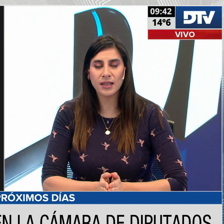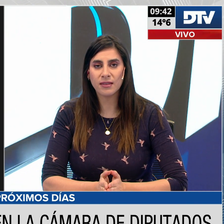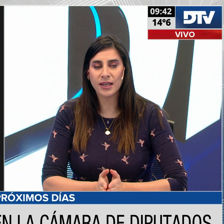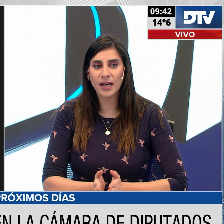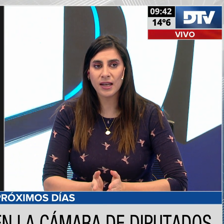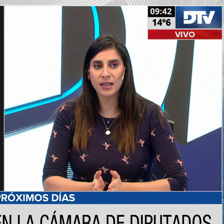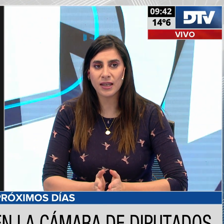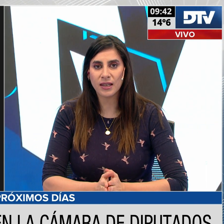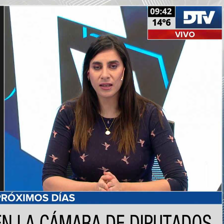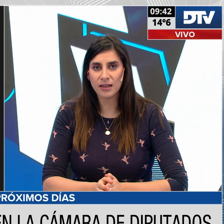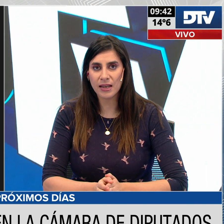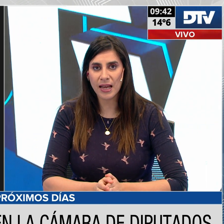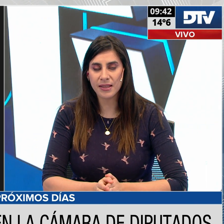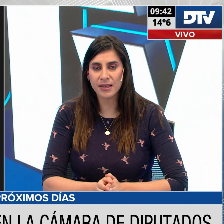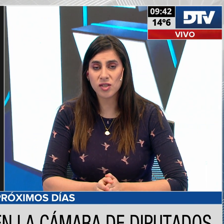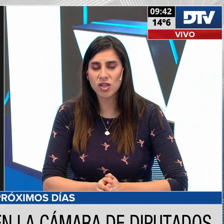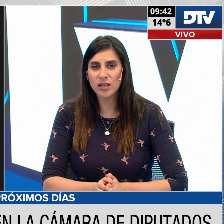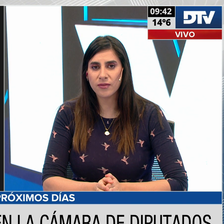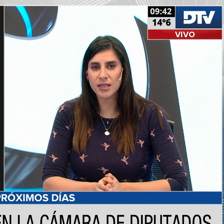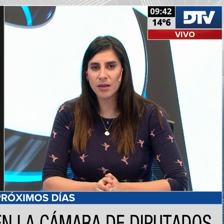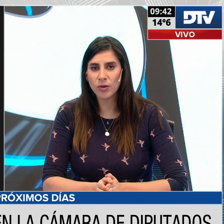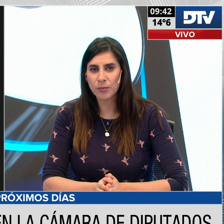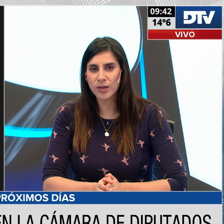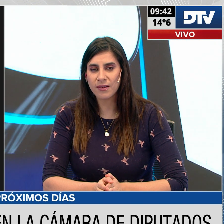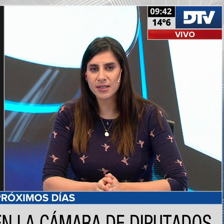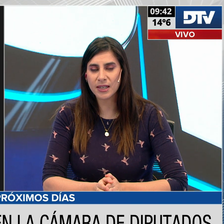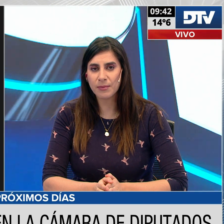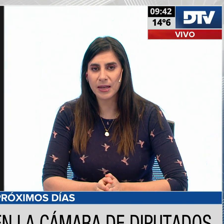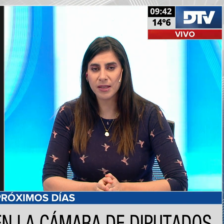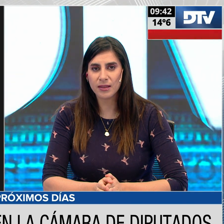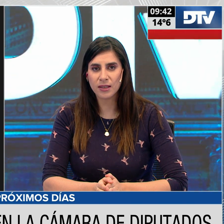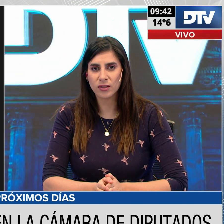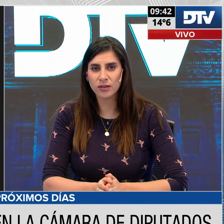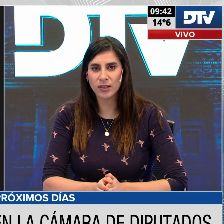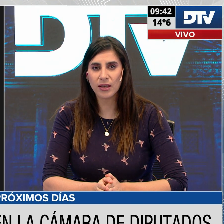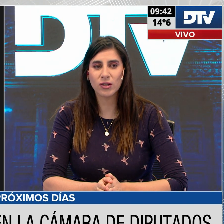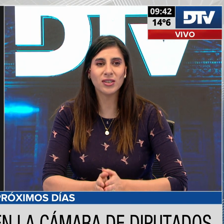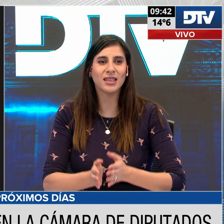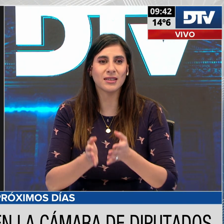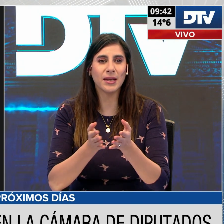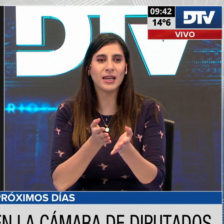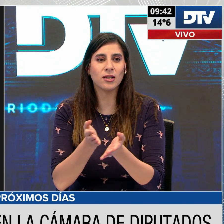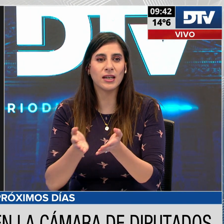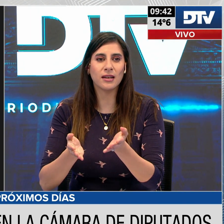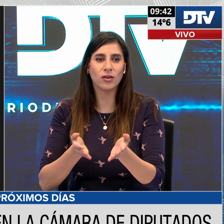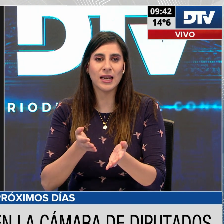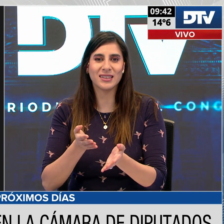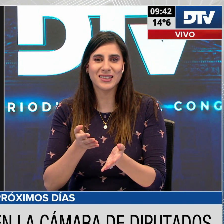también estará la intención del oficialismo de poder avanzar rápidamente con estas cuestiones que se